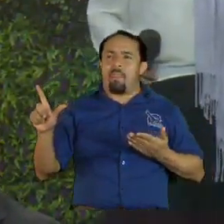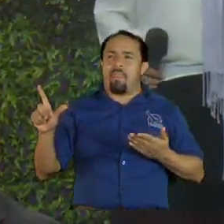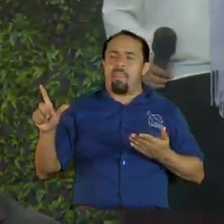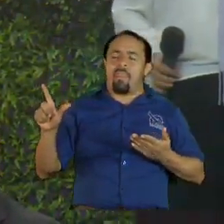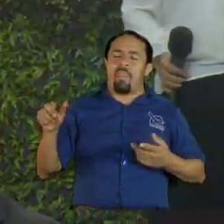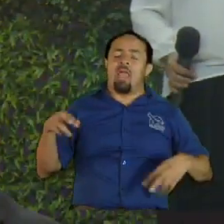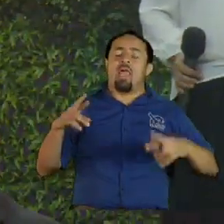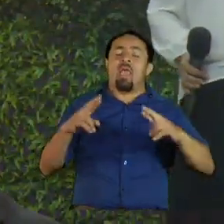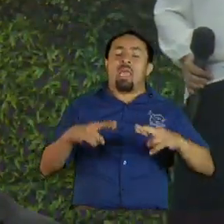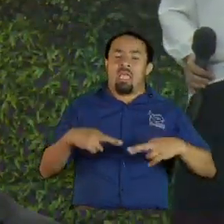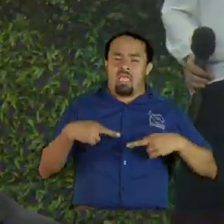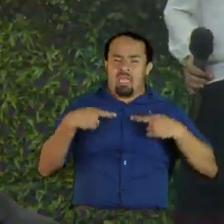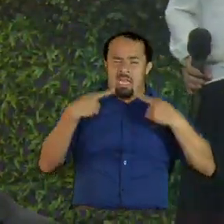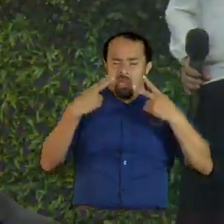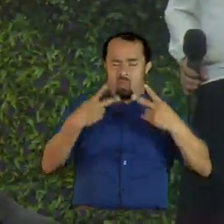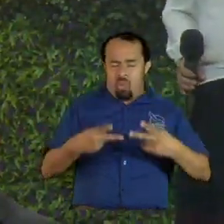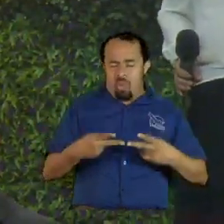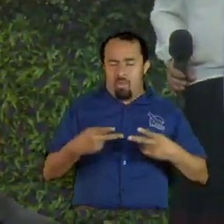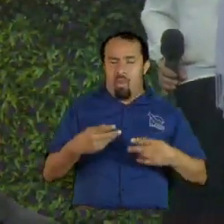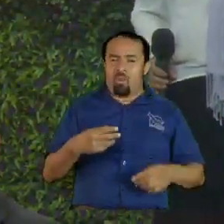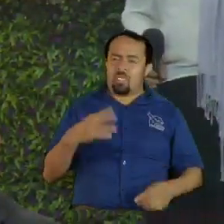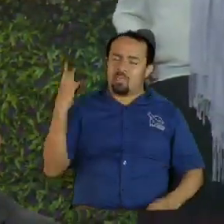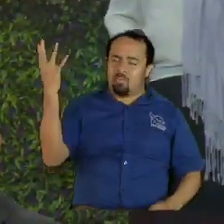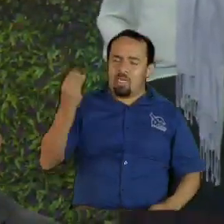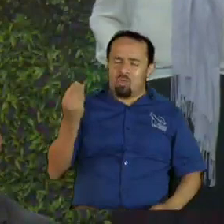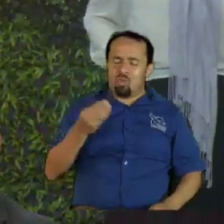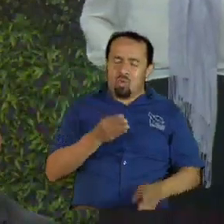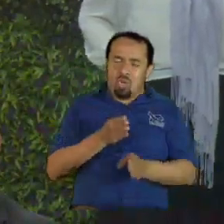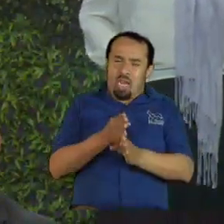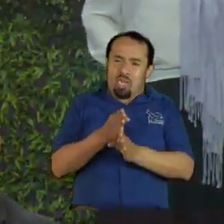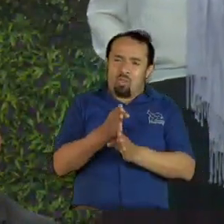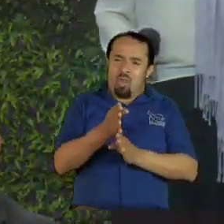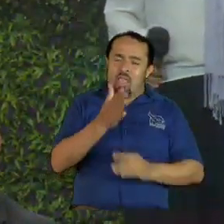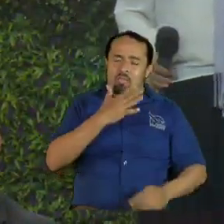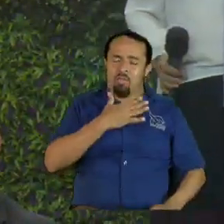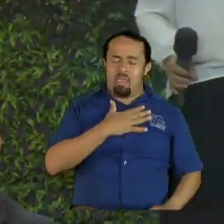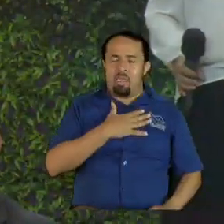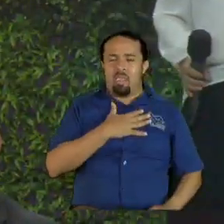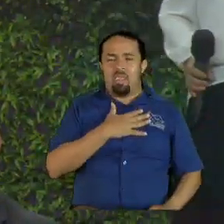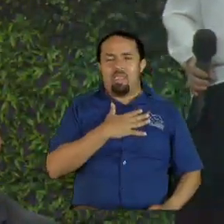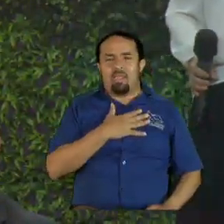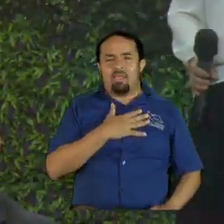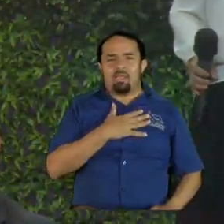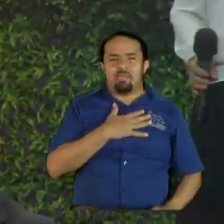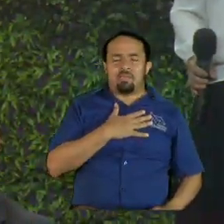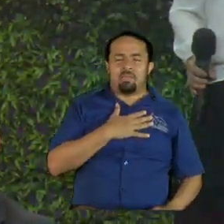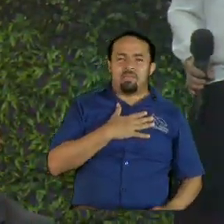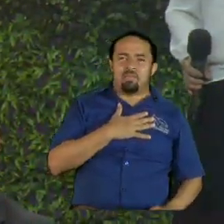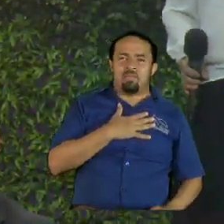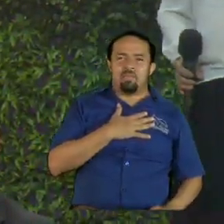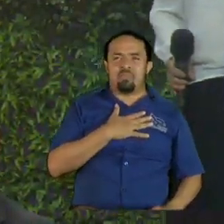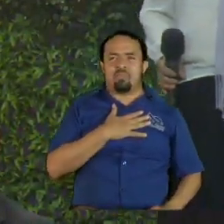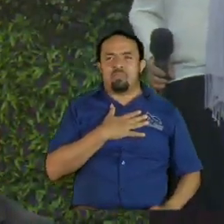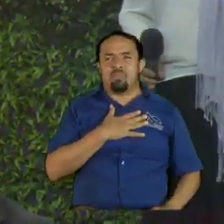corazón. Ten piedad de tu pueblo. Espíritu recto en mí. Ten piedad de tu